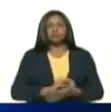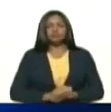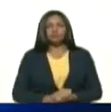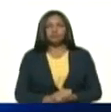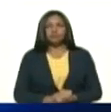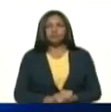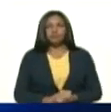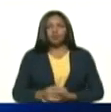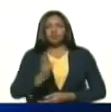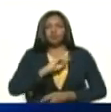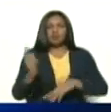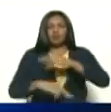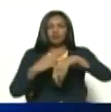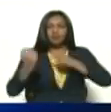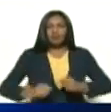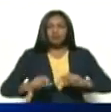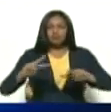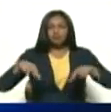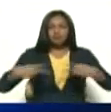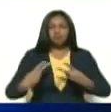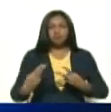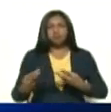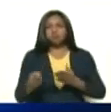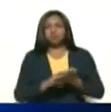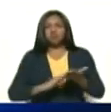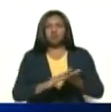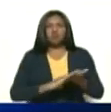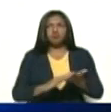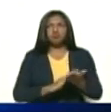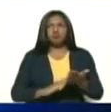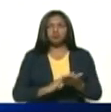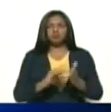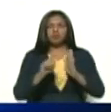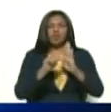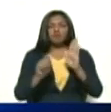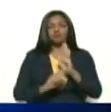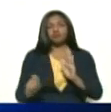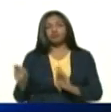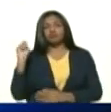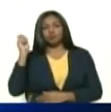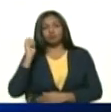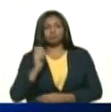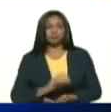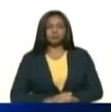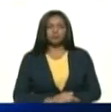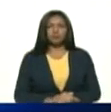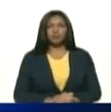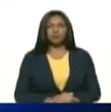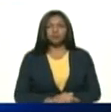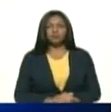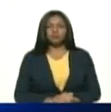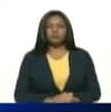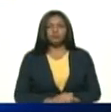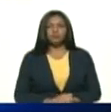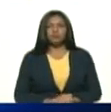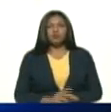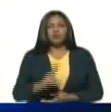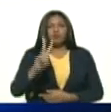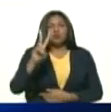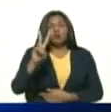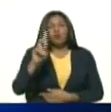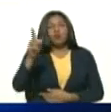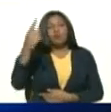restauradoras, revolucionarias, recuperadoras de la Constitución. Y 24 horas